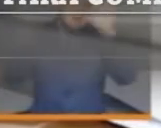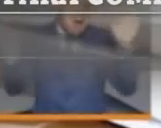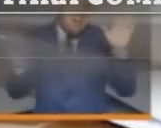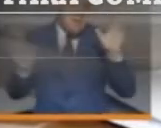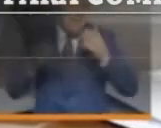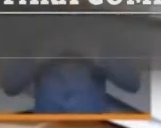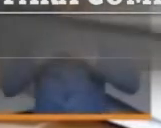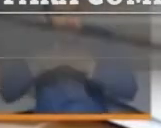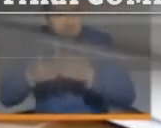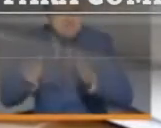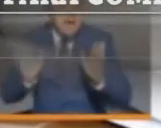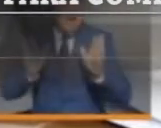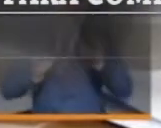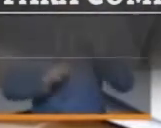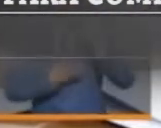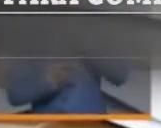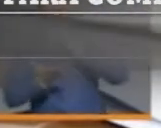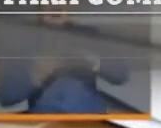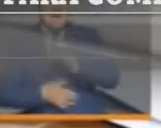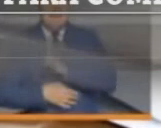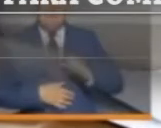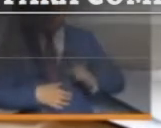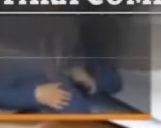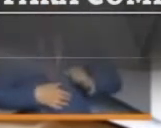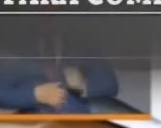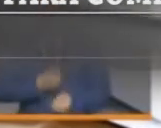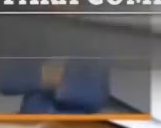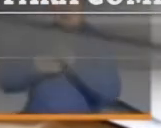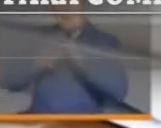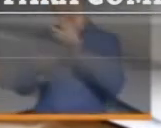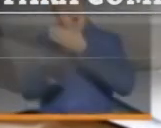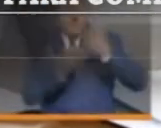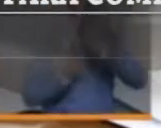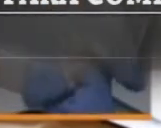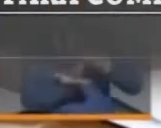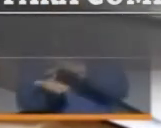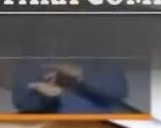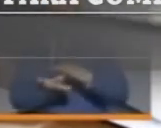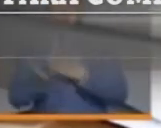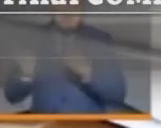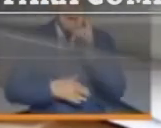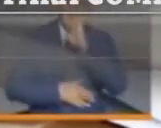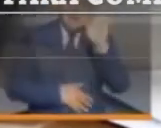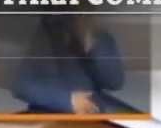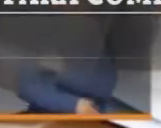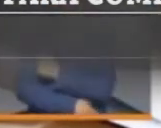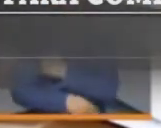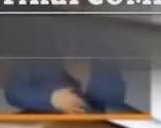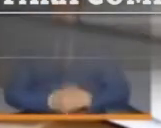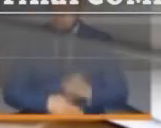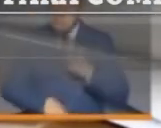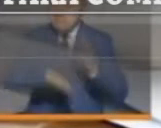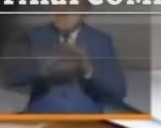posibilita efectivamente la entrada del sector privado en la participación del Plan Nacional de Vacunación. Quiero